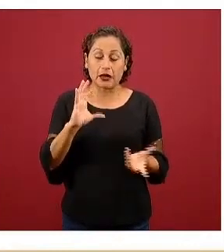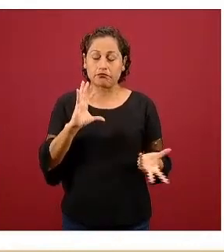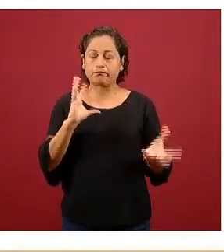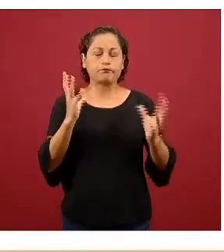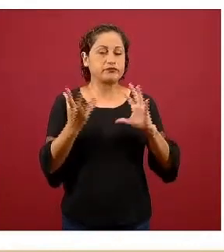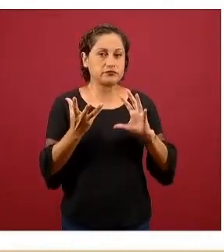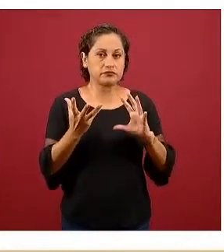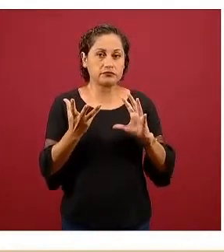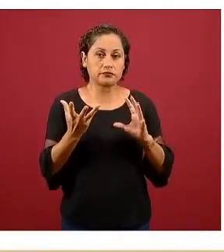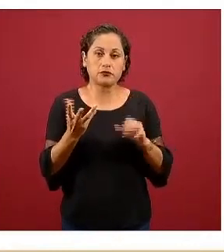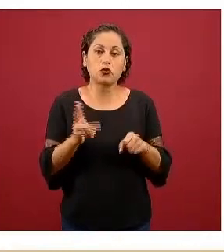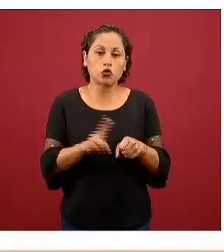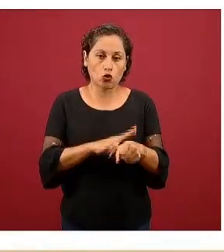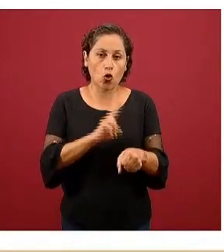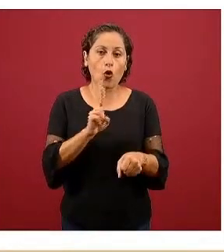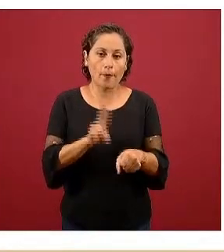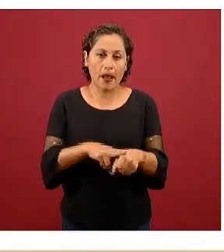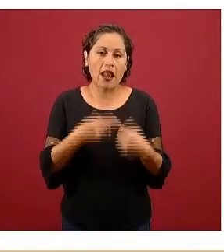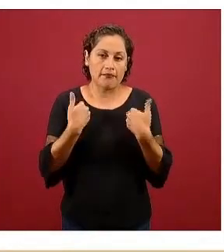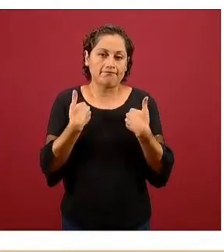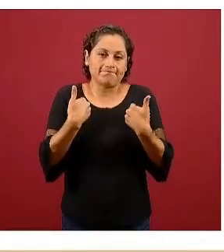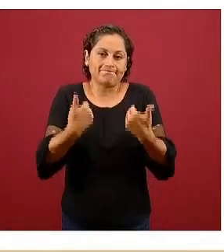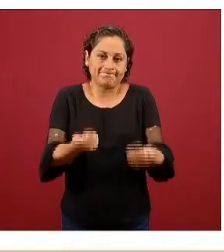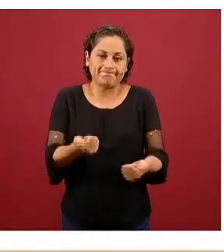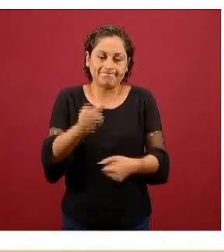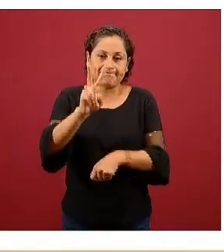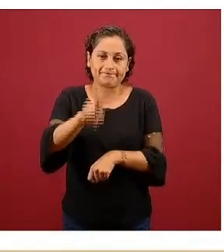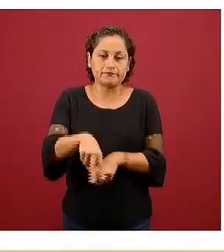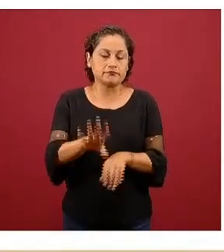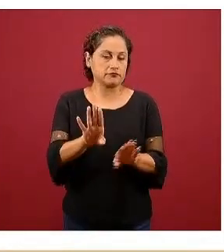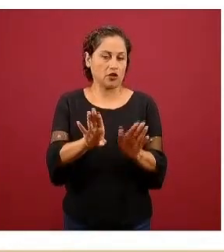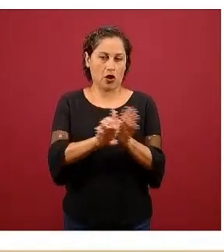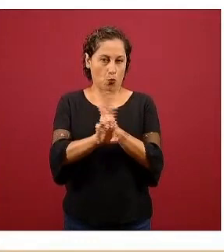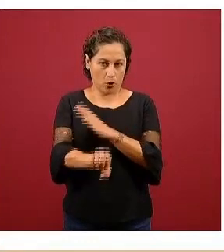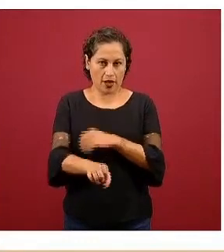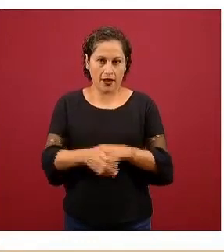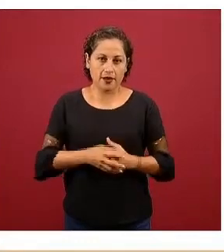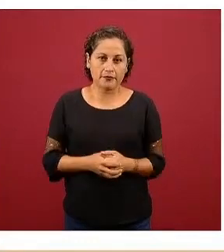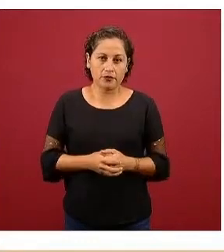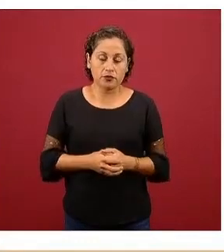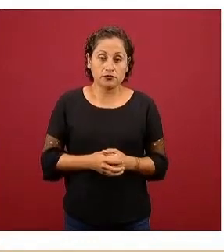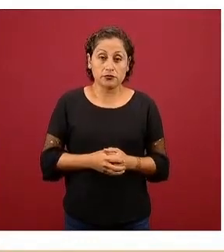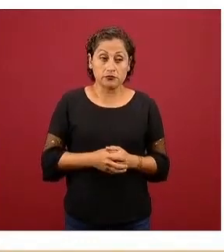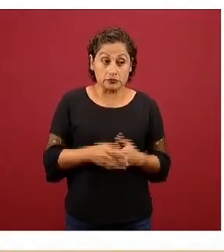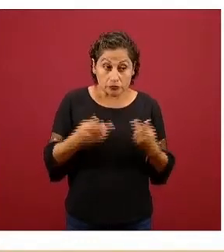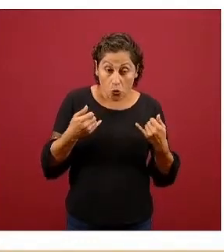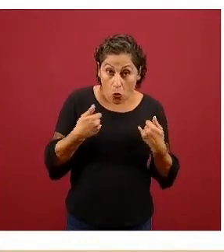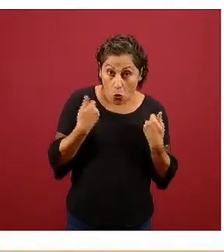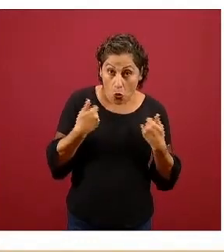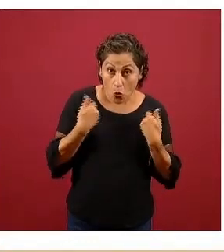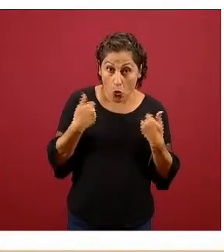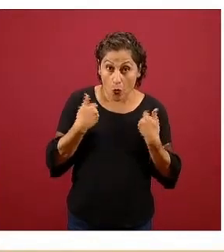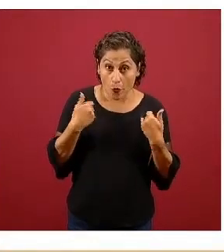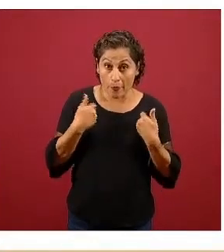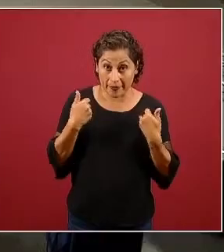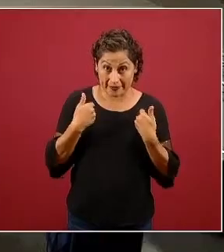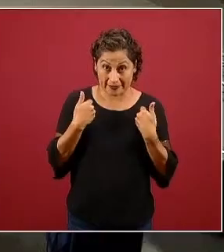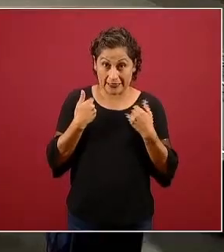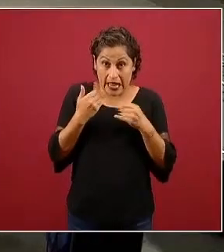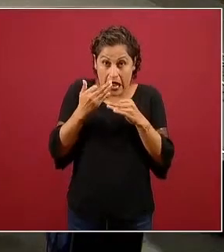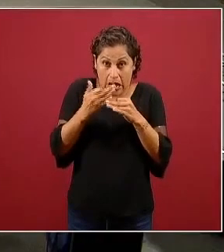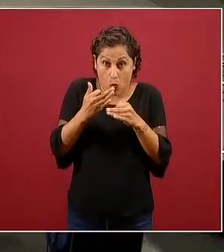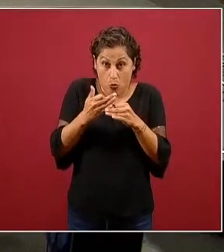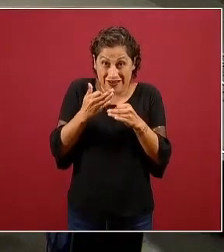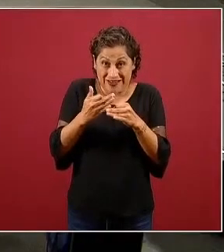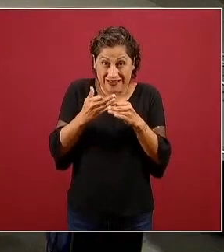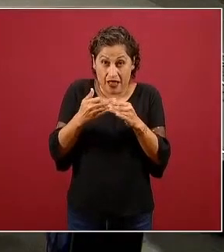absolutamente normales. Es decir, el hecho de que nuestros adolescentes estén cursando en este